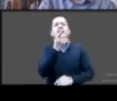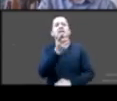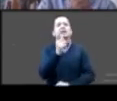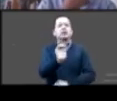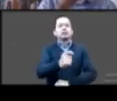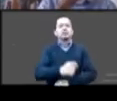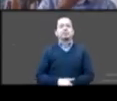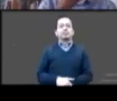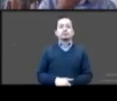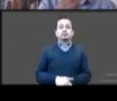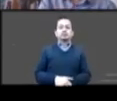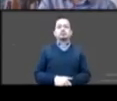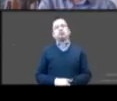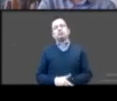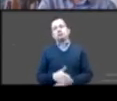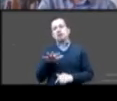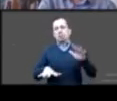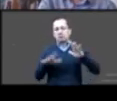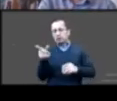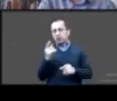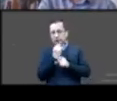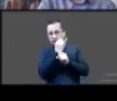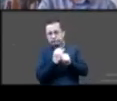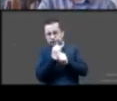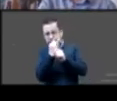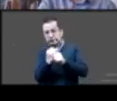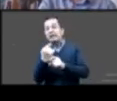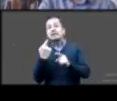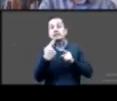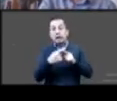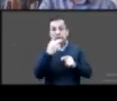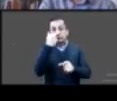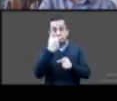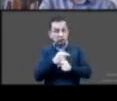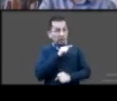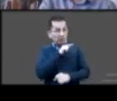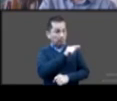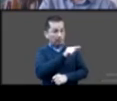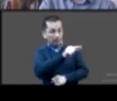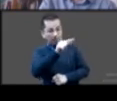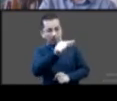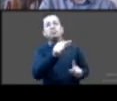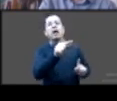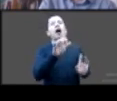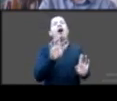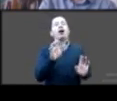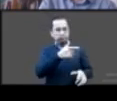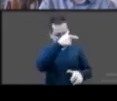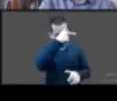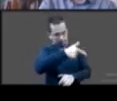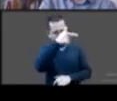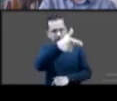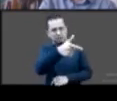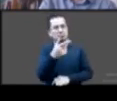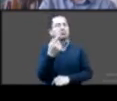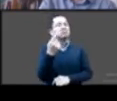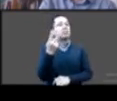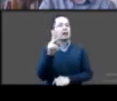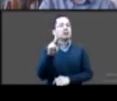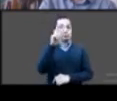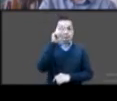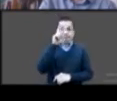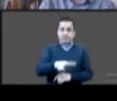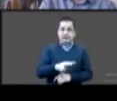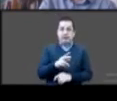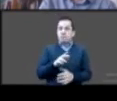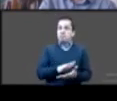cuando se hace una investigación se puede encontrar un agresor, debemos siempre de pensar que en la mayoría de